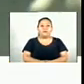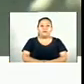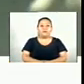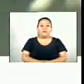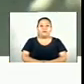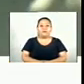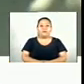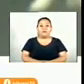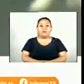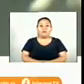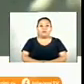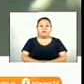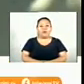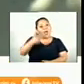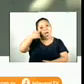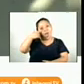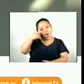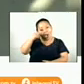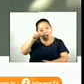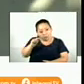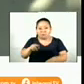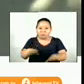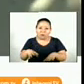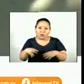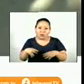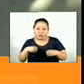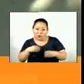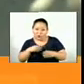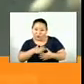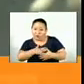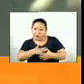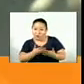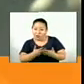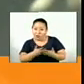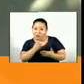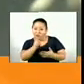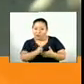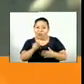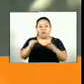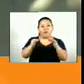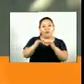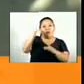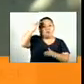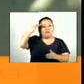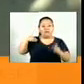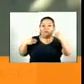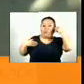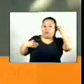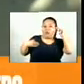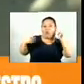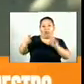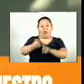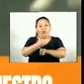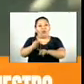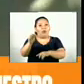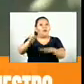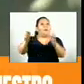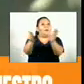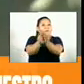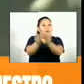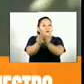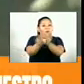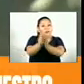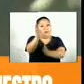La voluntad por ejemplo de aceptar los delitos violentos y la violencia de género que son un gran problema en la región